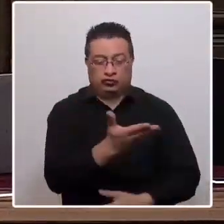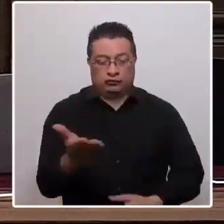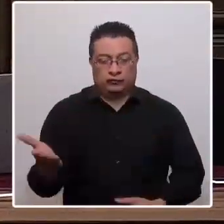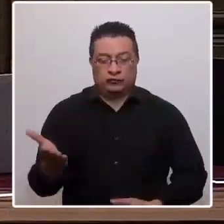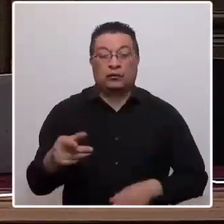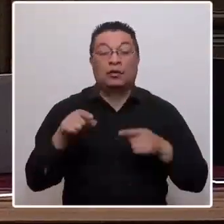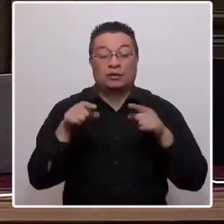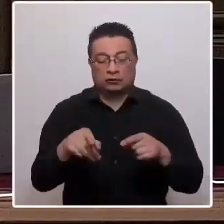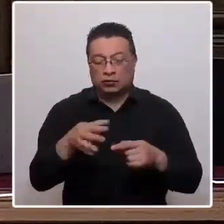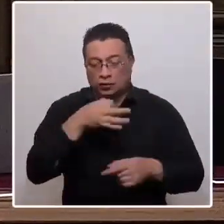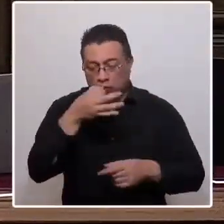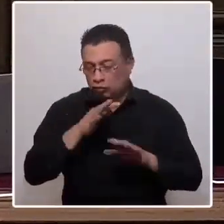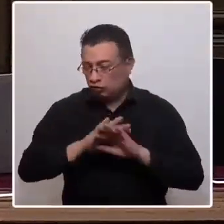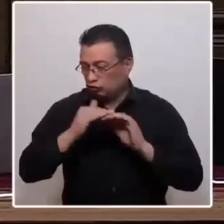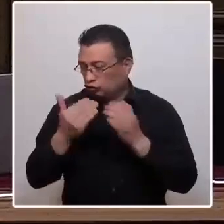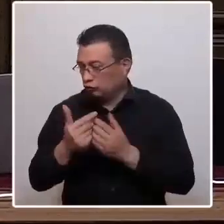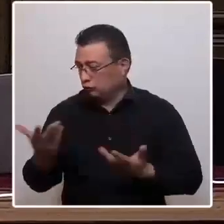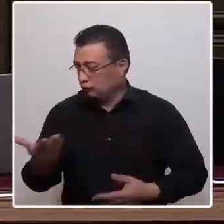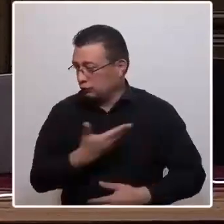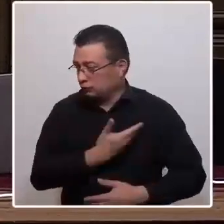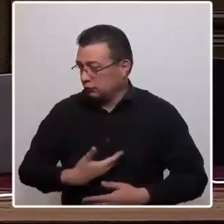la cuenta, señora presidenta.